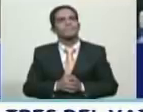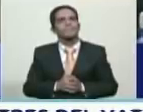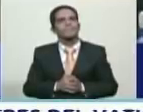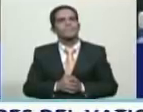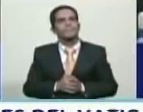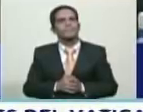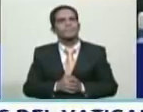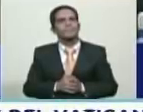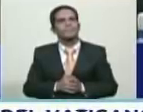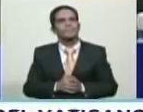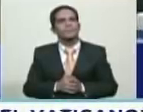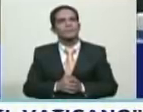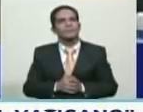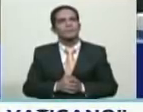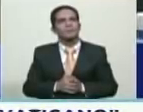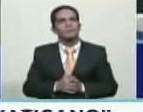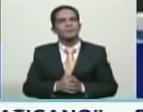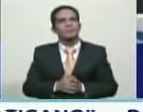Y